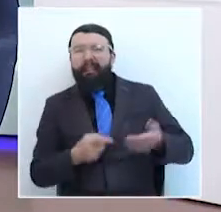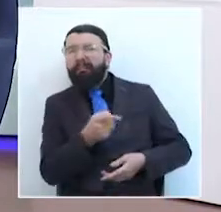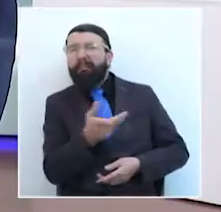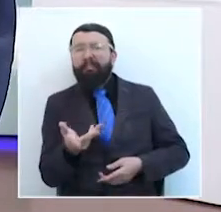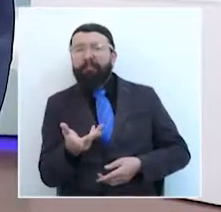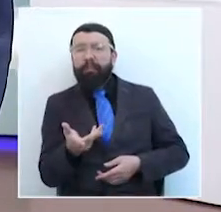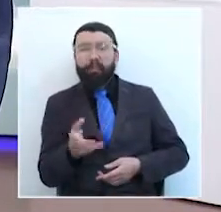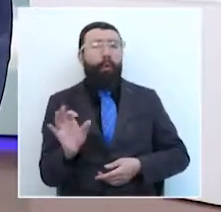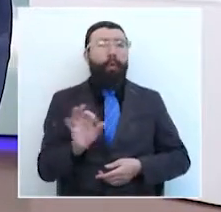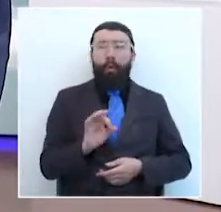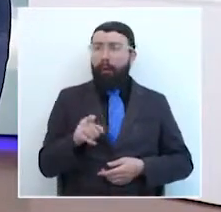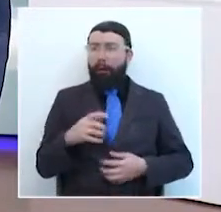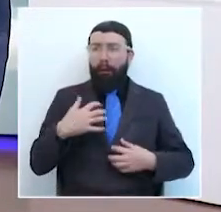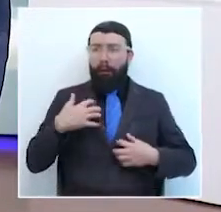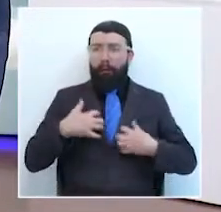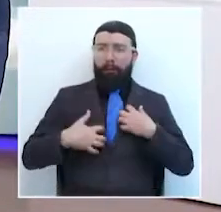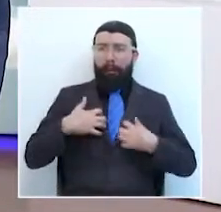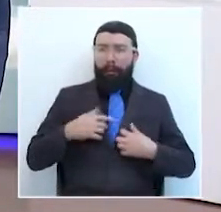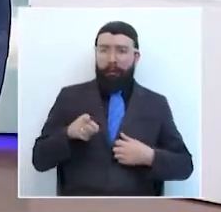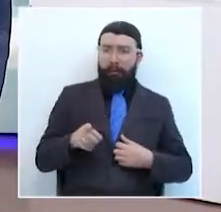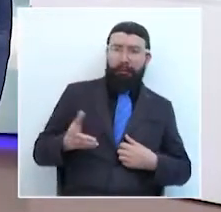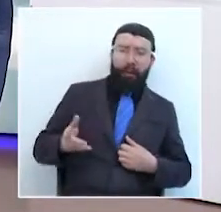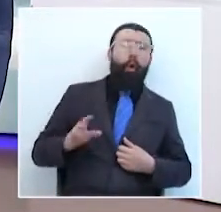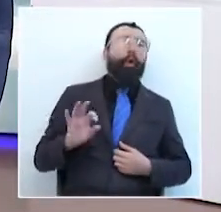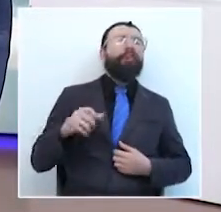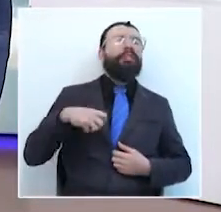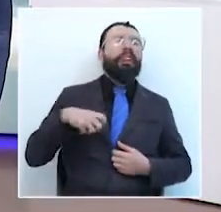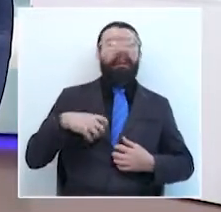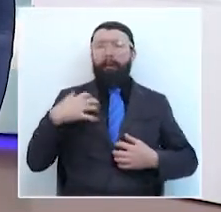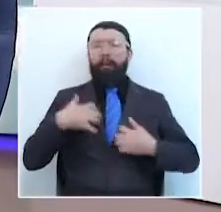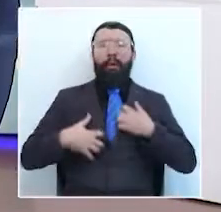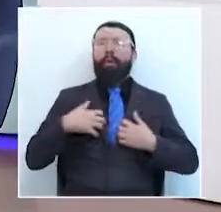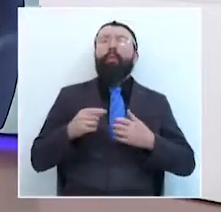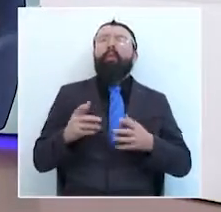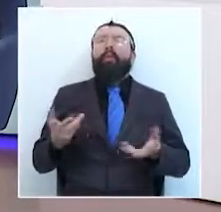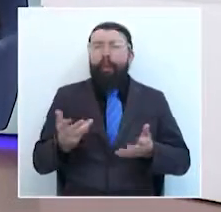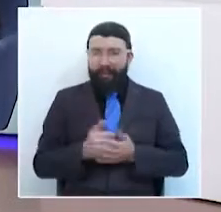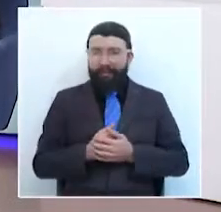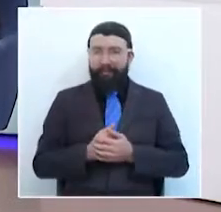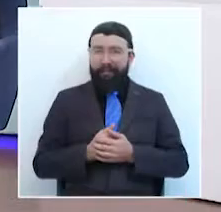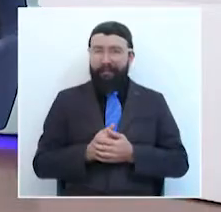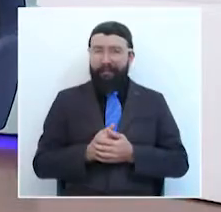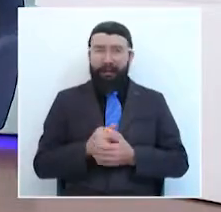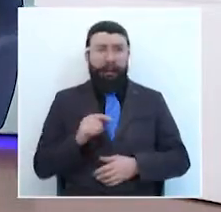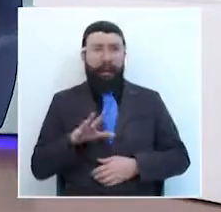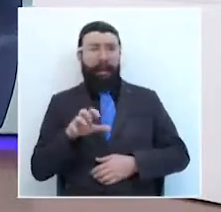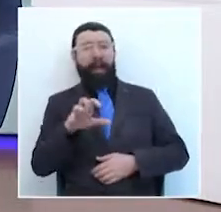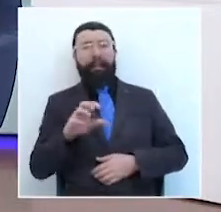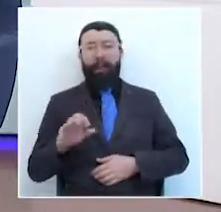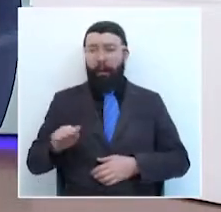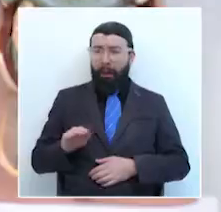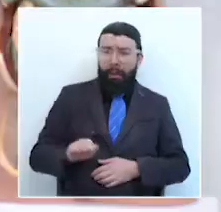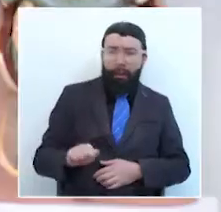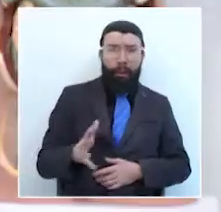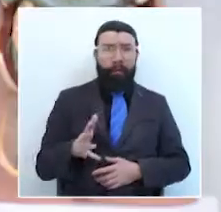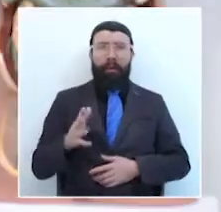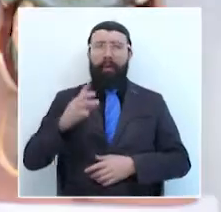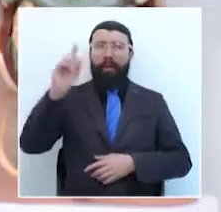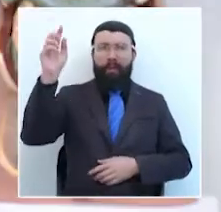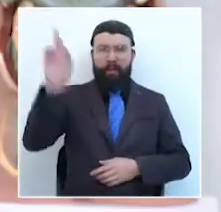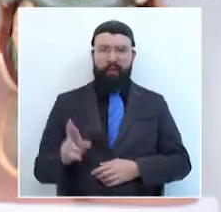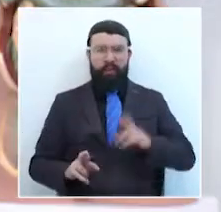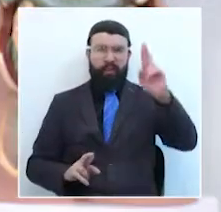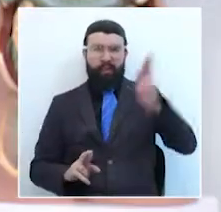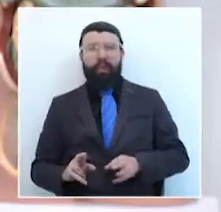que foi ltm o qué joya tiene cómo se podría más bien tratar o decir esto bueno una